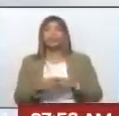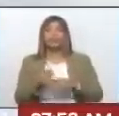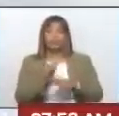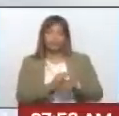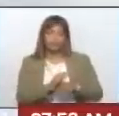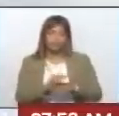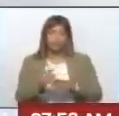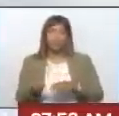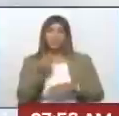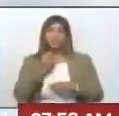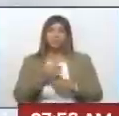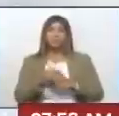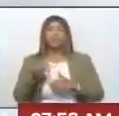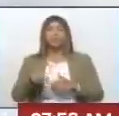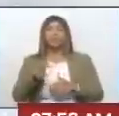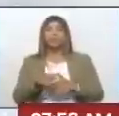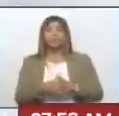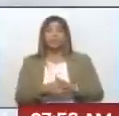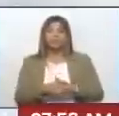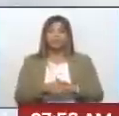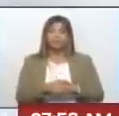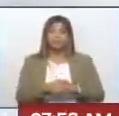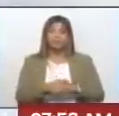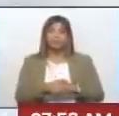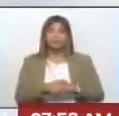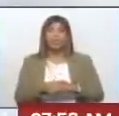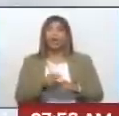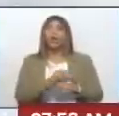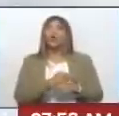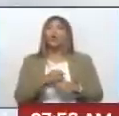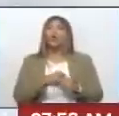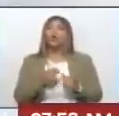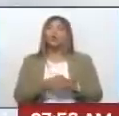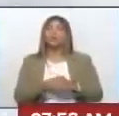seguridad alimentaria en Venezuela, cuando